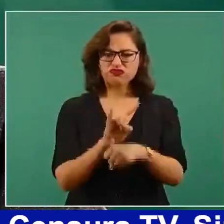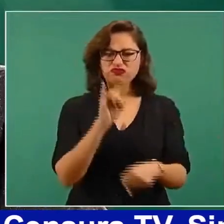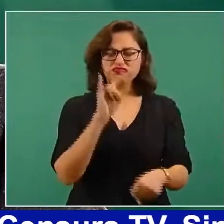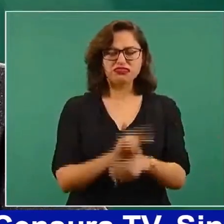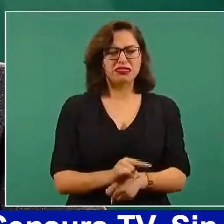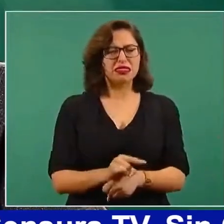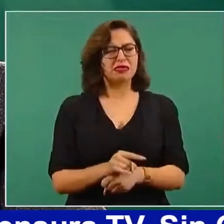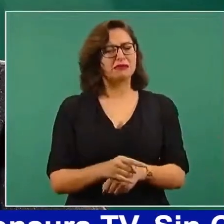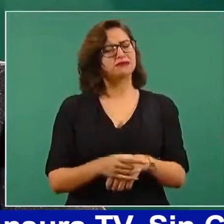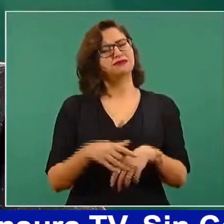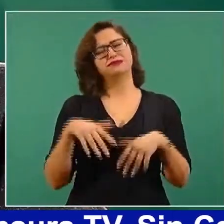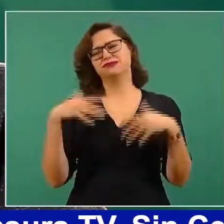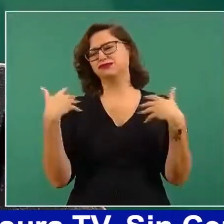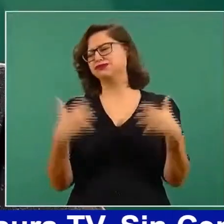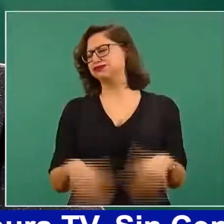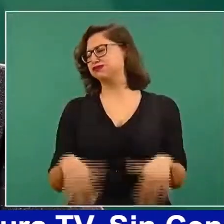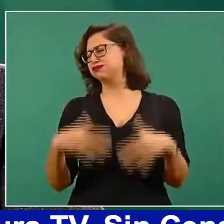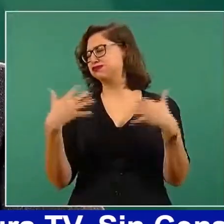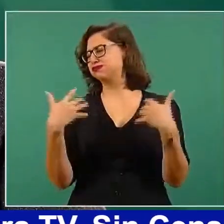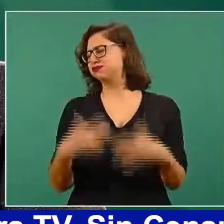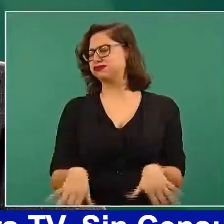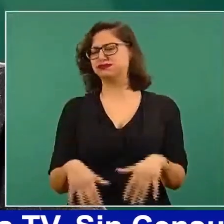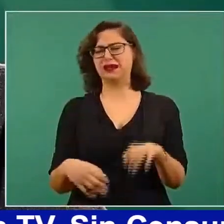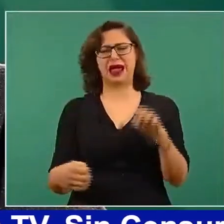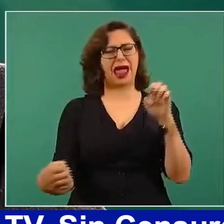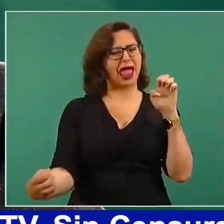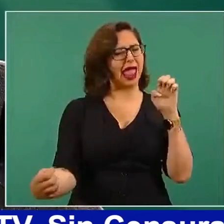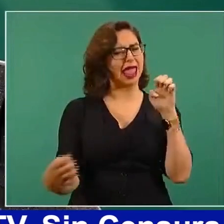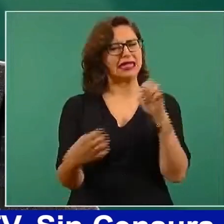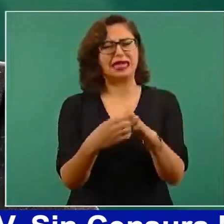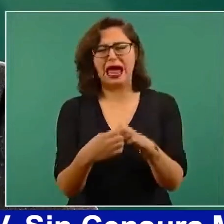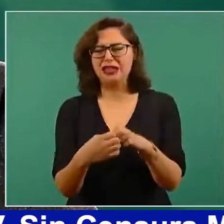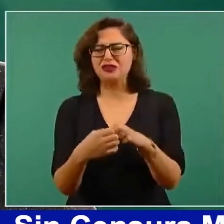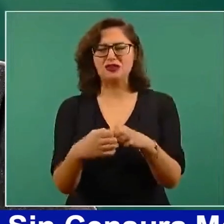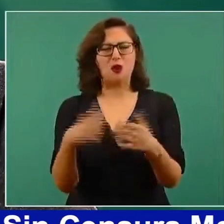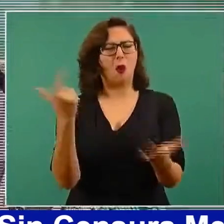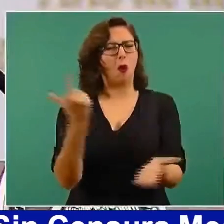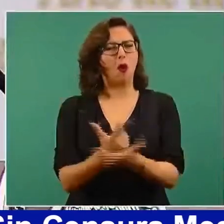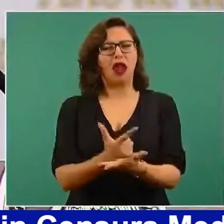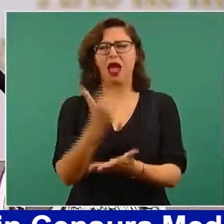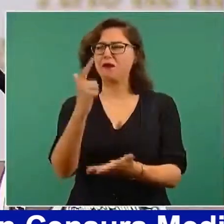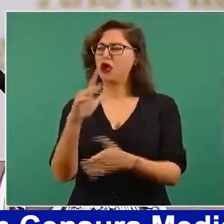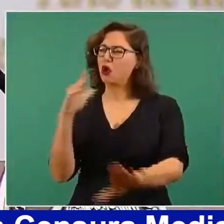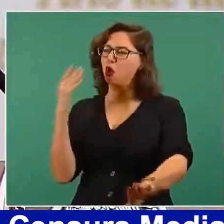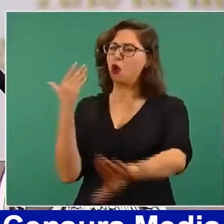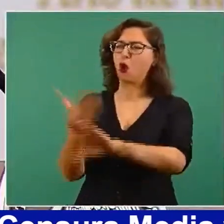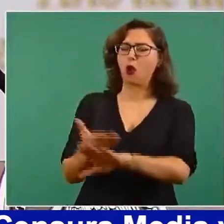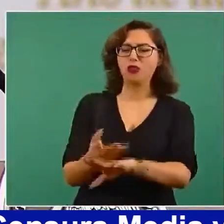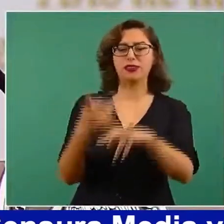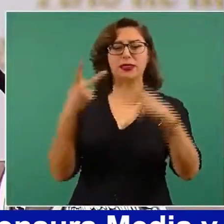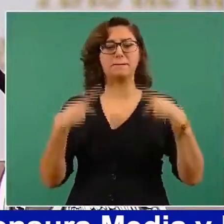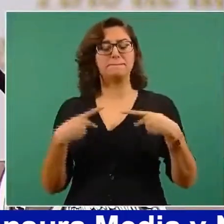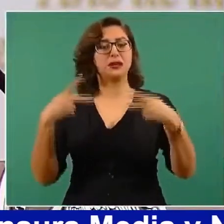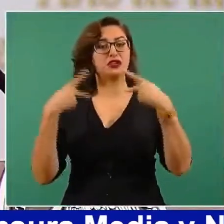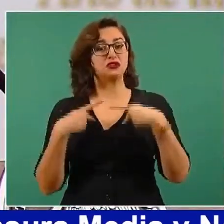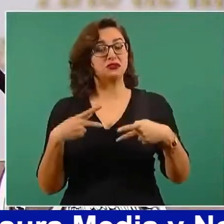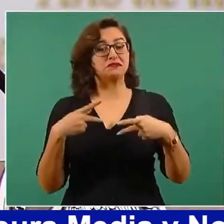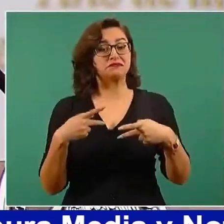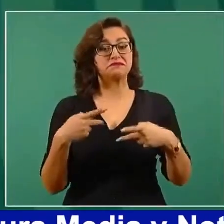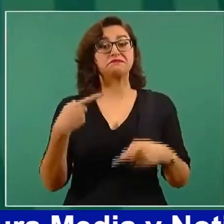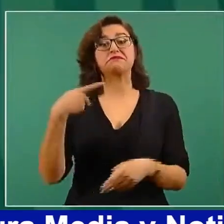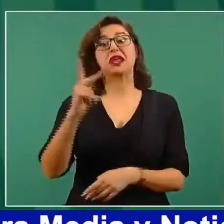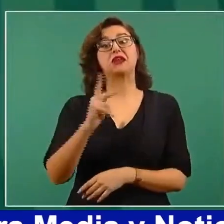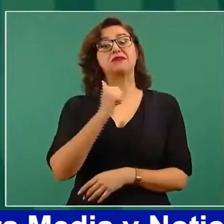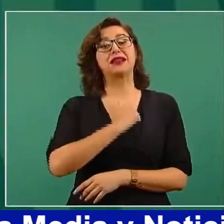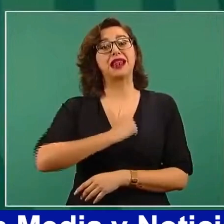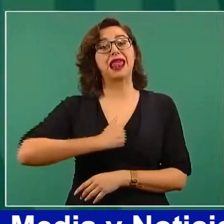engaño abierto y crudo a los mexicanos y desgraciadamente dejó escuela,